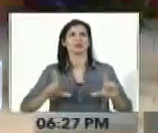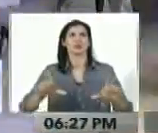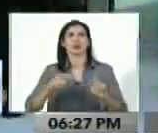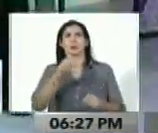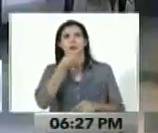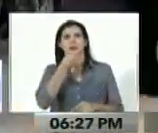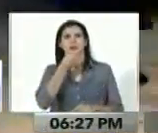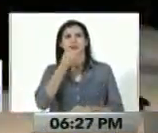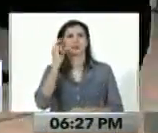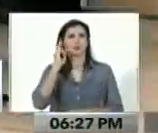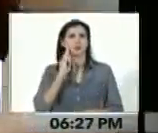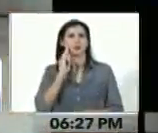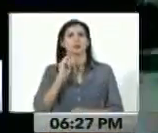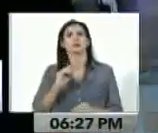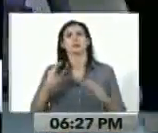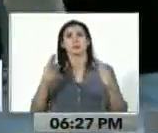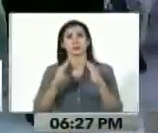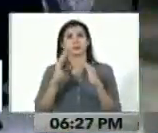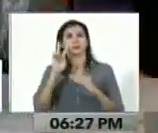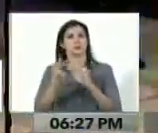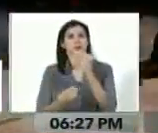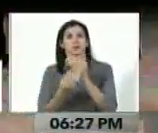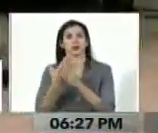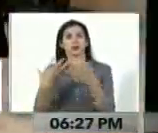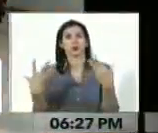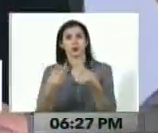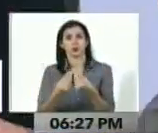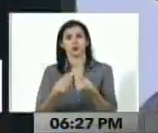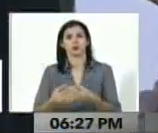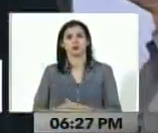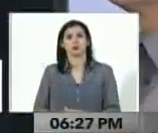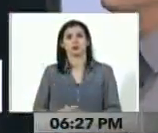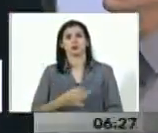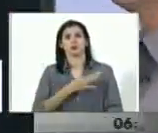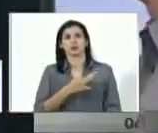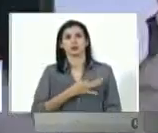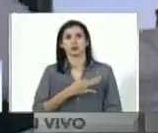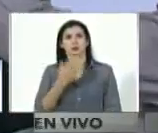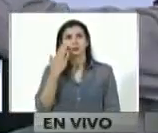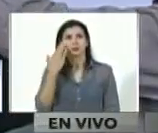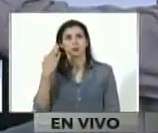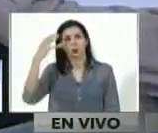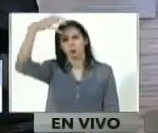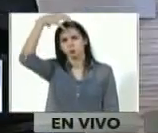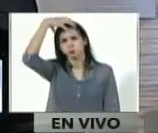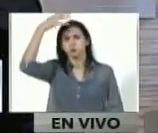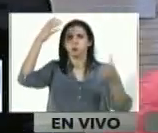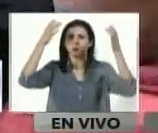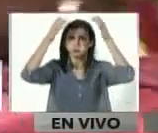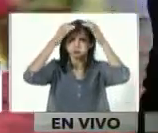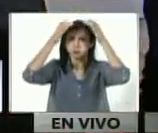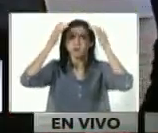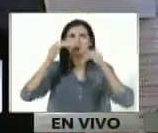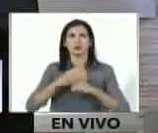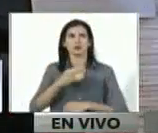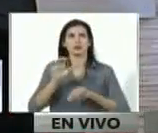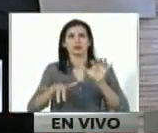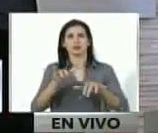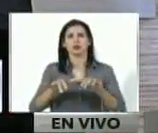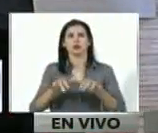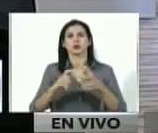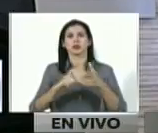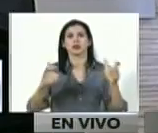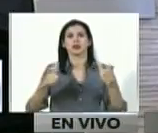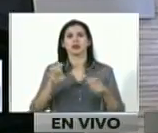prensa Simón Bolívar del Palacio de Miraflores, acompañado por el señor Mohamed Barquindo, secretario general de la Organización